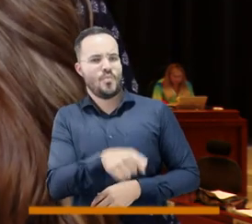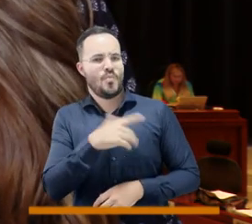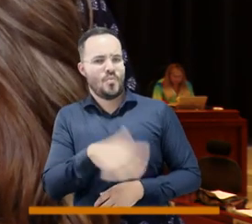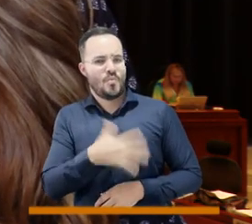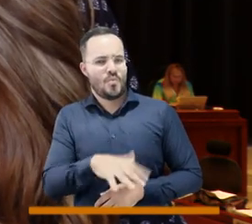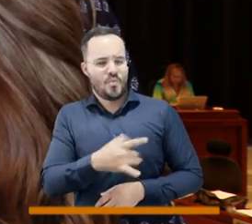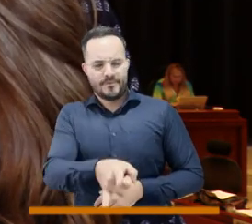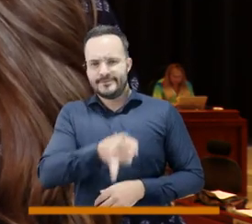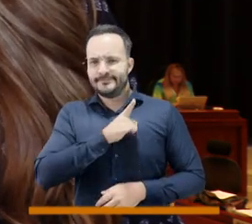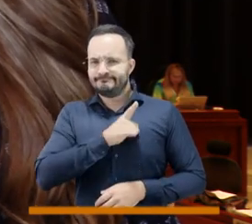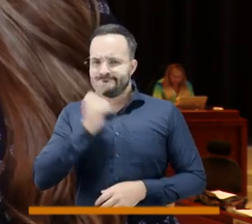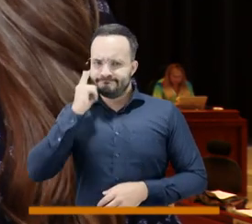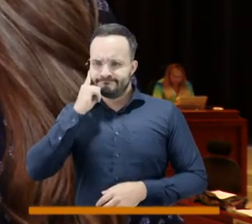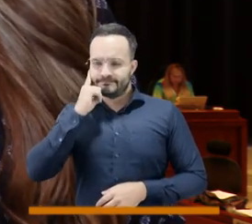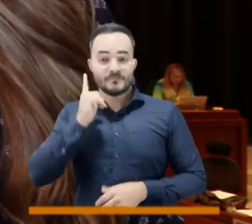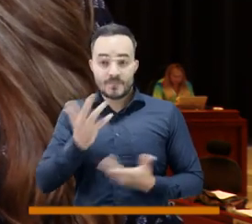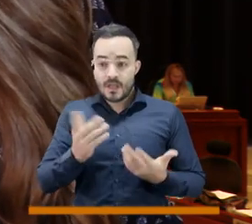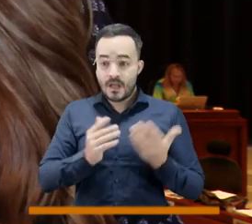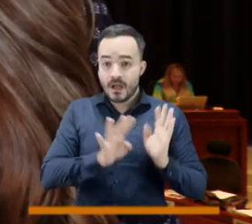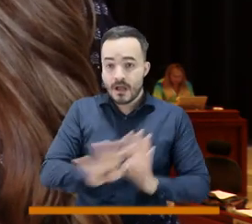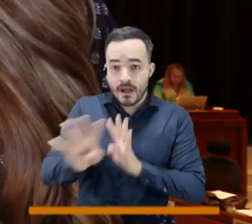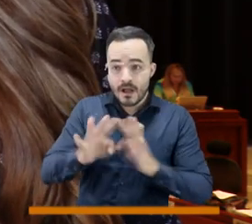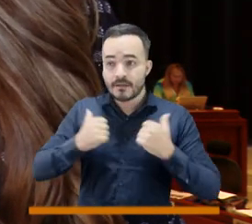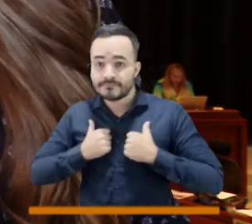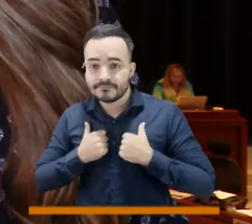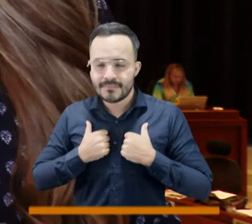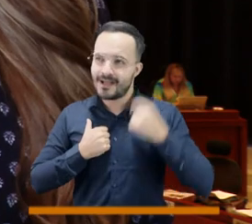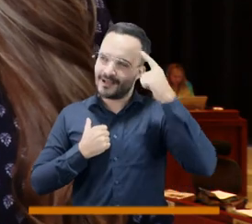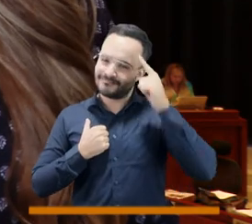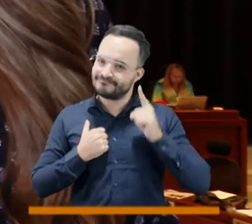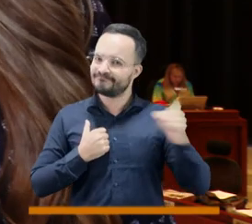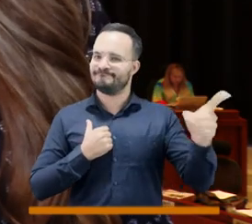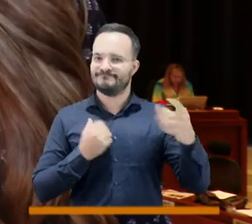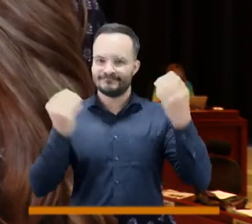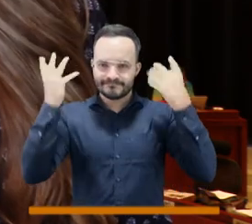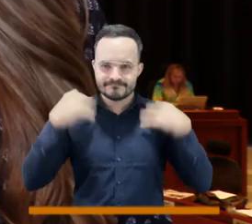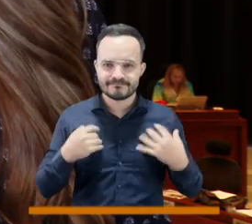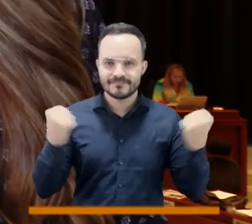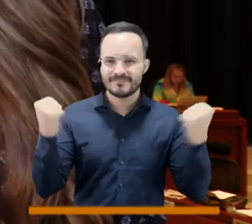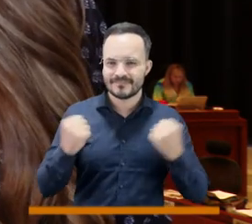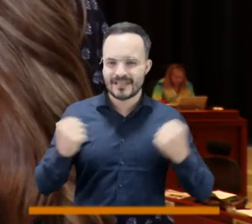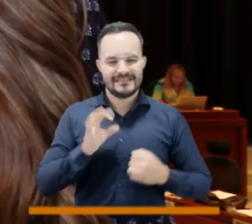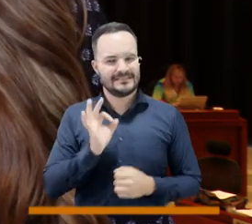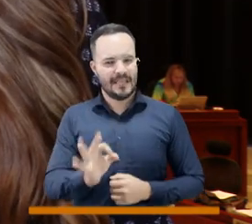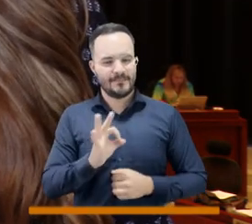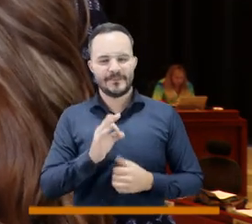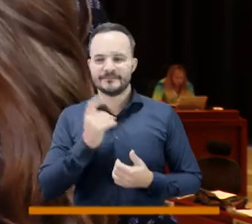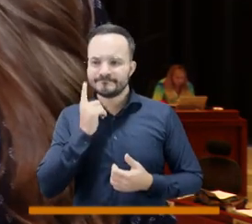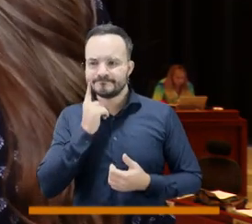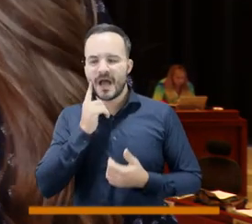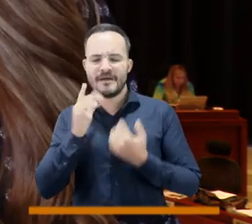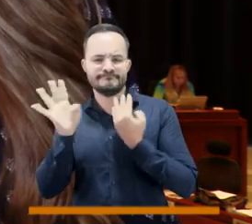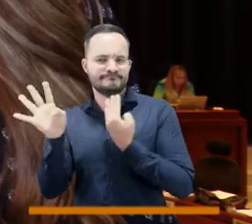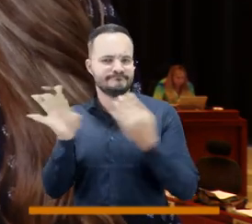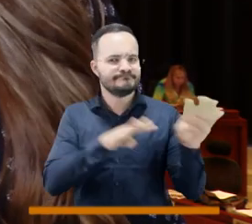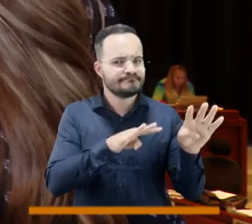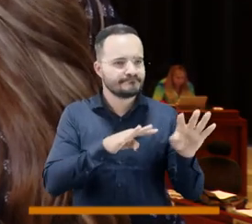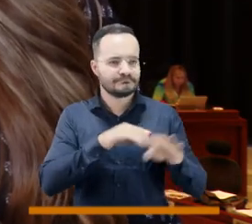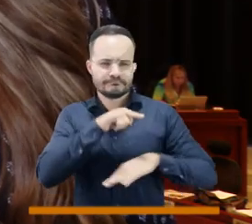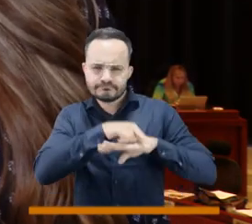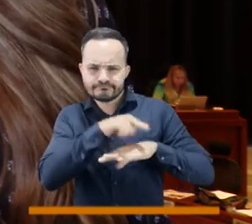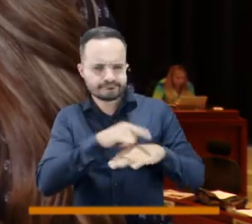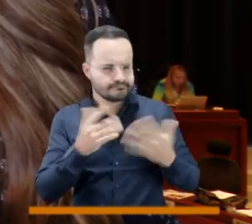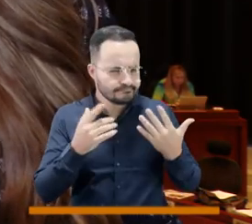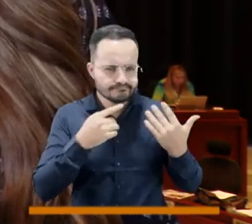el corregimiento de Santa Elena, en sus silletas y en sus silleteros. Allí hay unos problemas de ciudad de fondo, de un territorio que